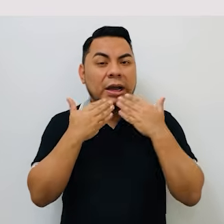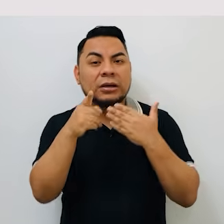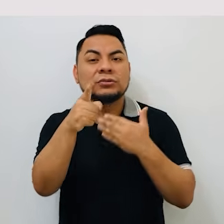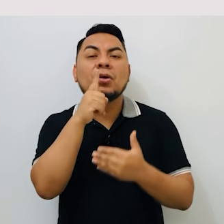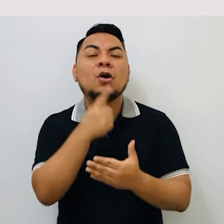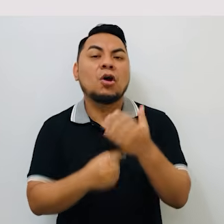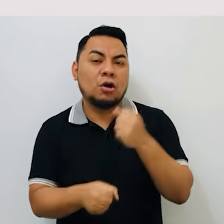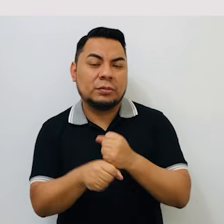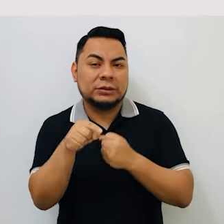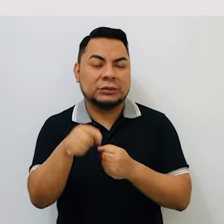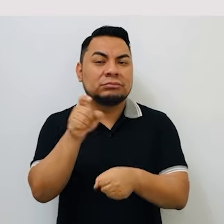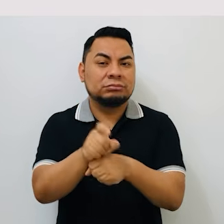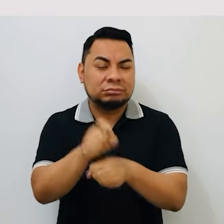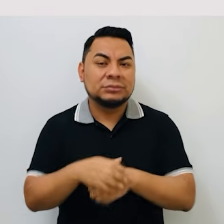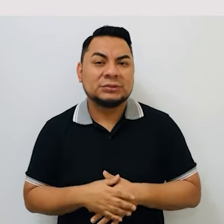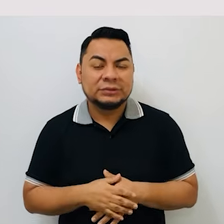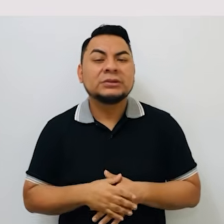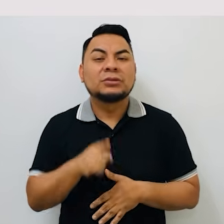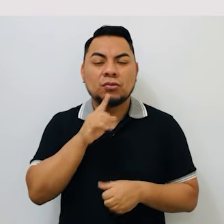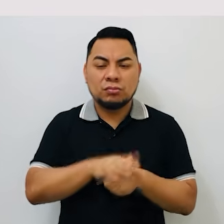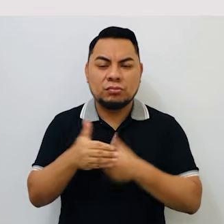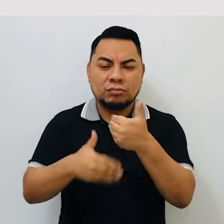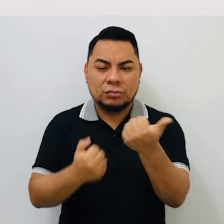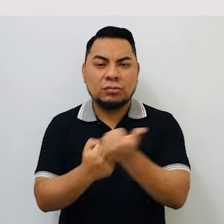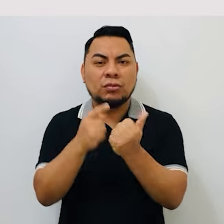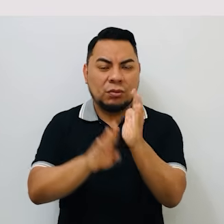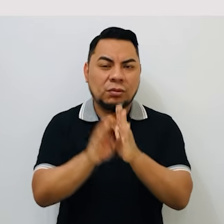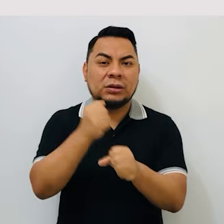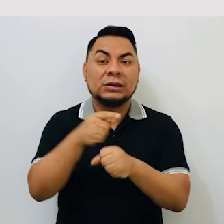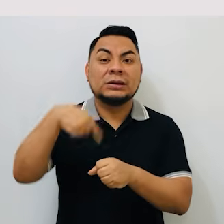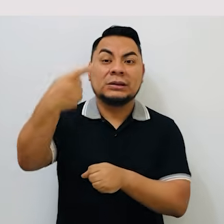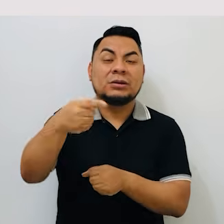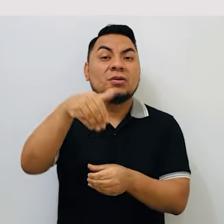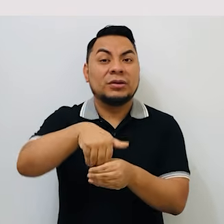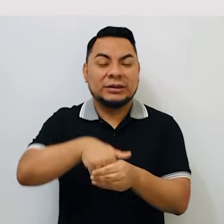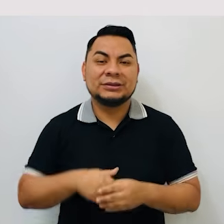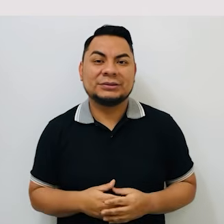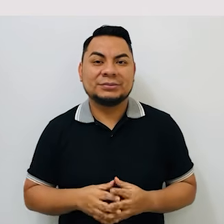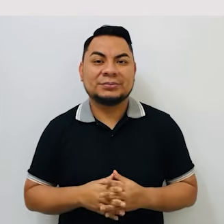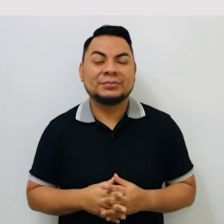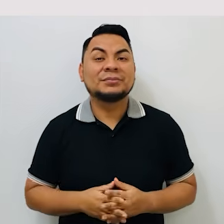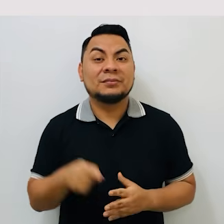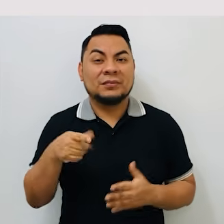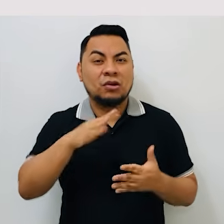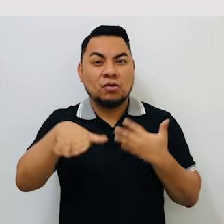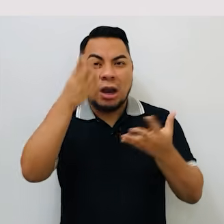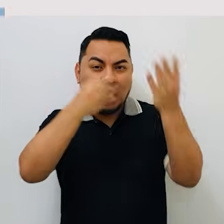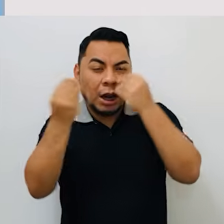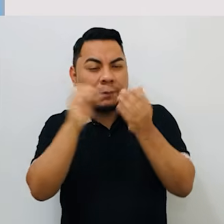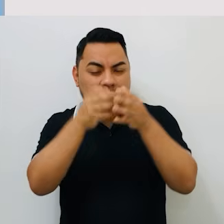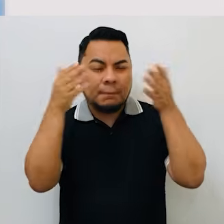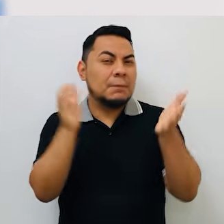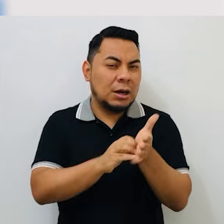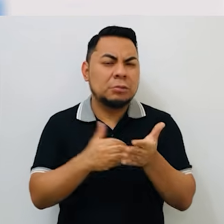OMPE agradece tu compromiso en esta capacitación, que contribuirá con tu desempeño el día de la jornada electoral. Para ampliar